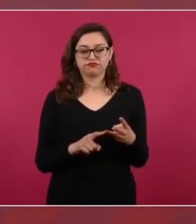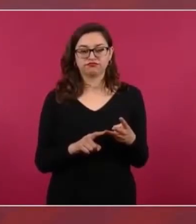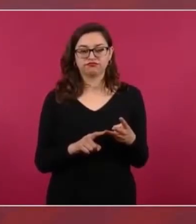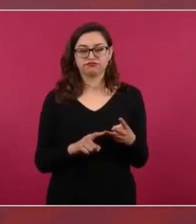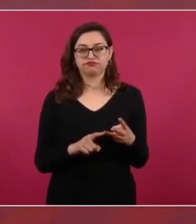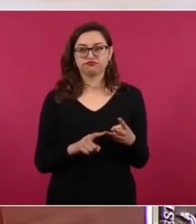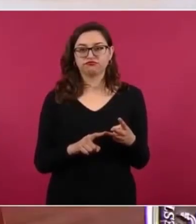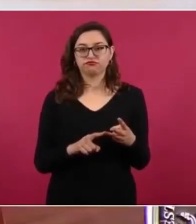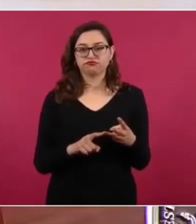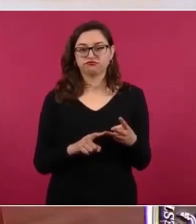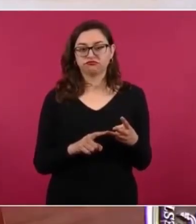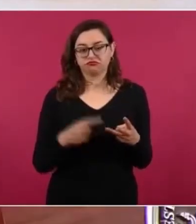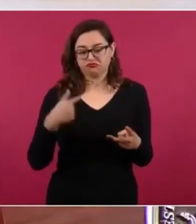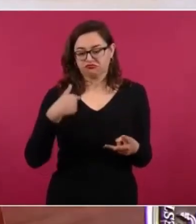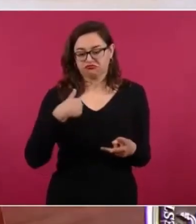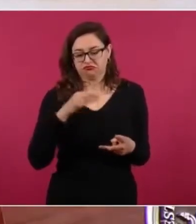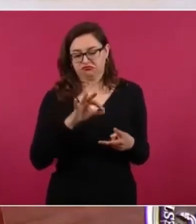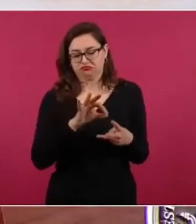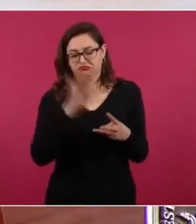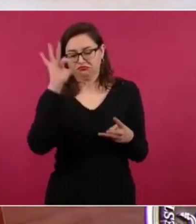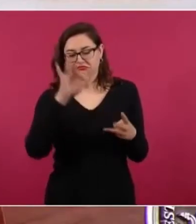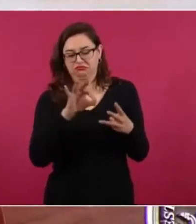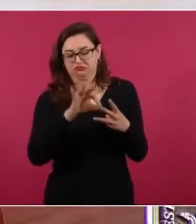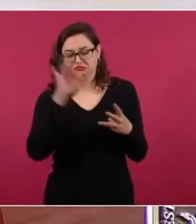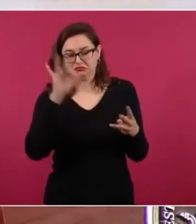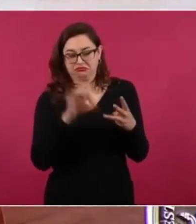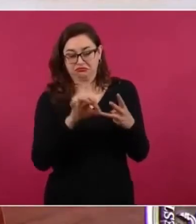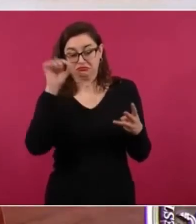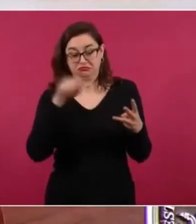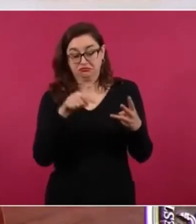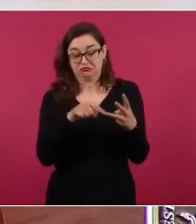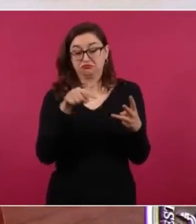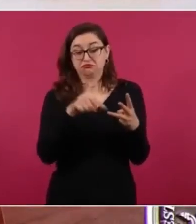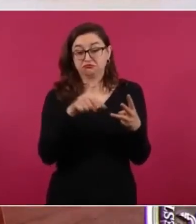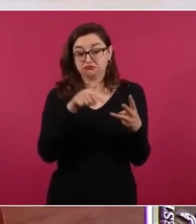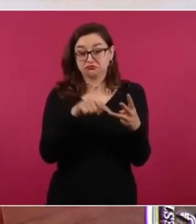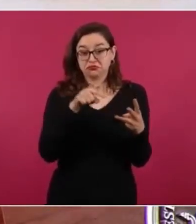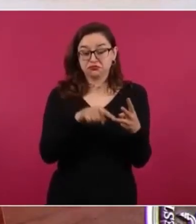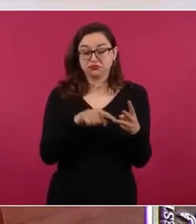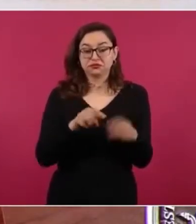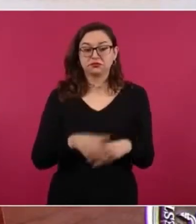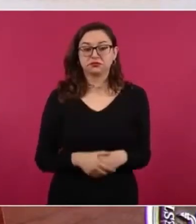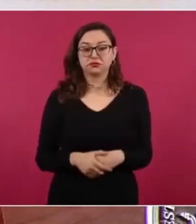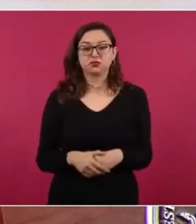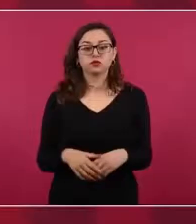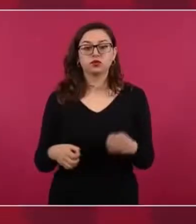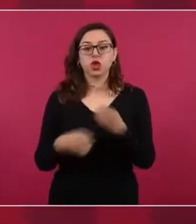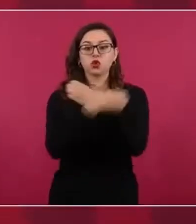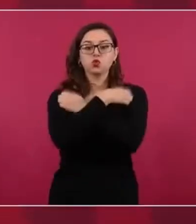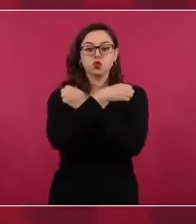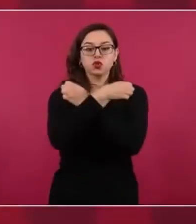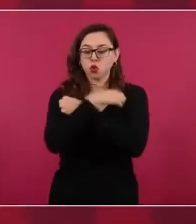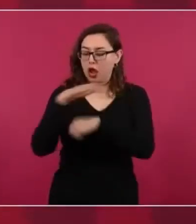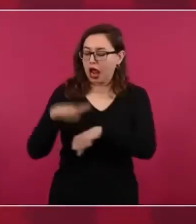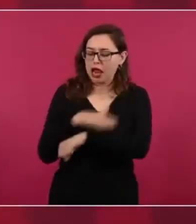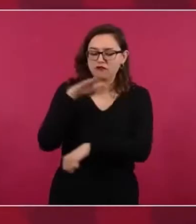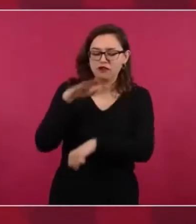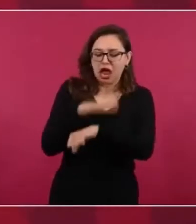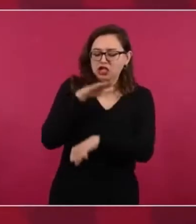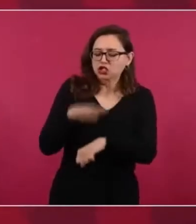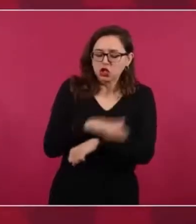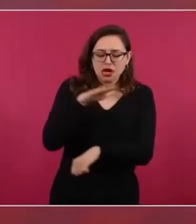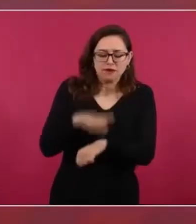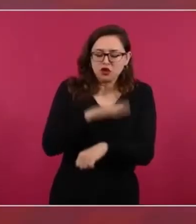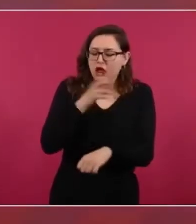Nos engañaron también de que lo mejor era la excelencia educativa